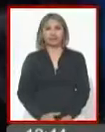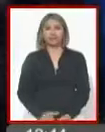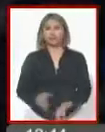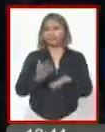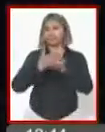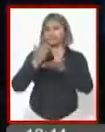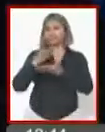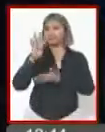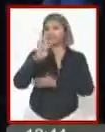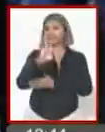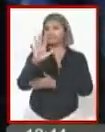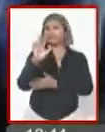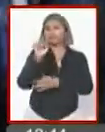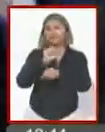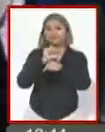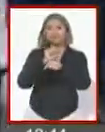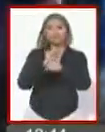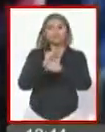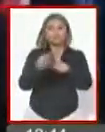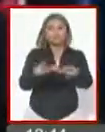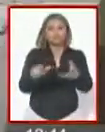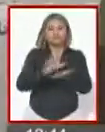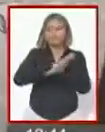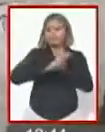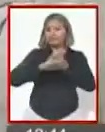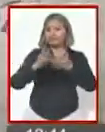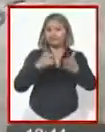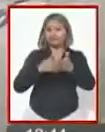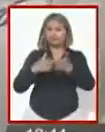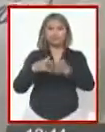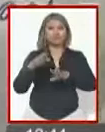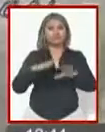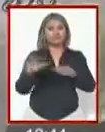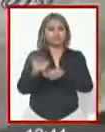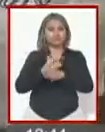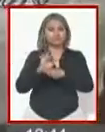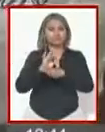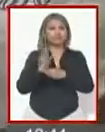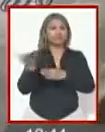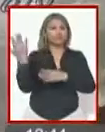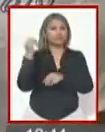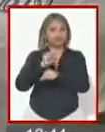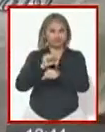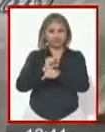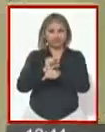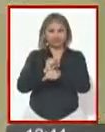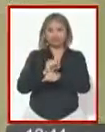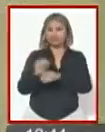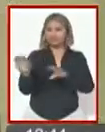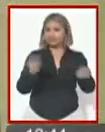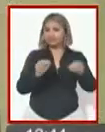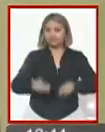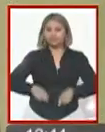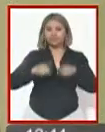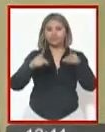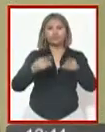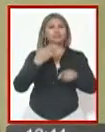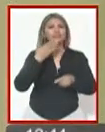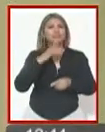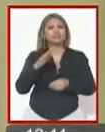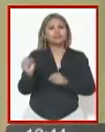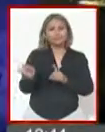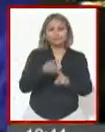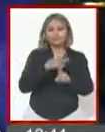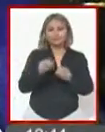El despido de 45 trabajadores del área de limpieza de la terminal bimodal hizo que los funcionarios y extrabajadores se movilizaran denunciando maltrato en